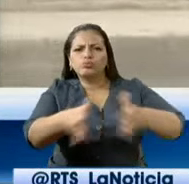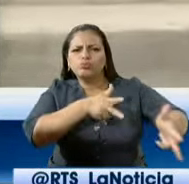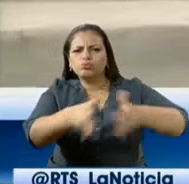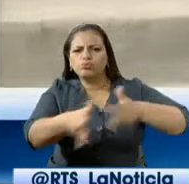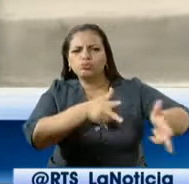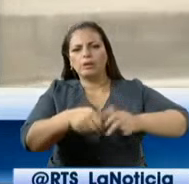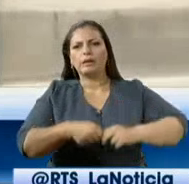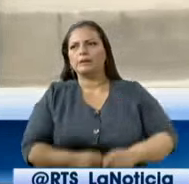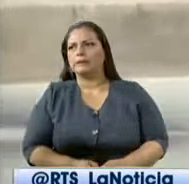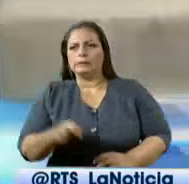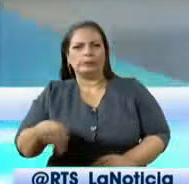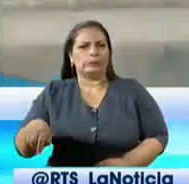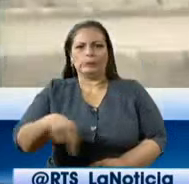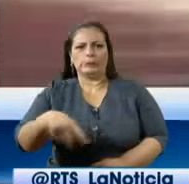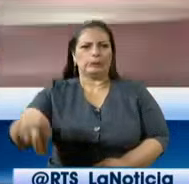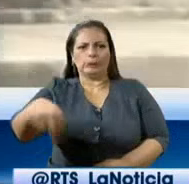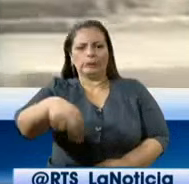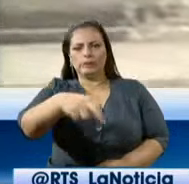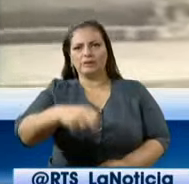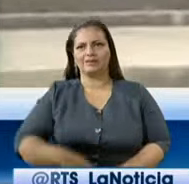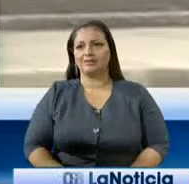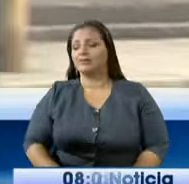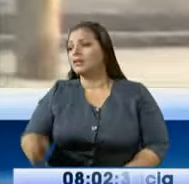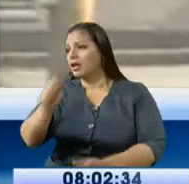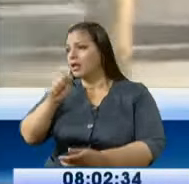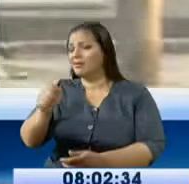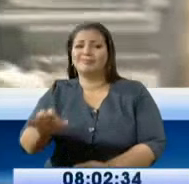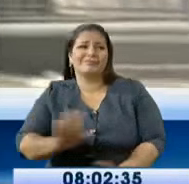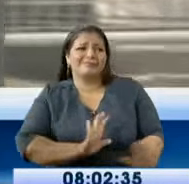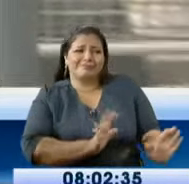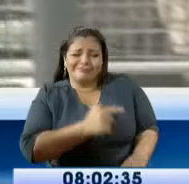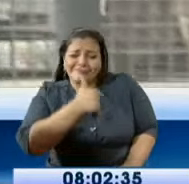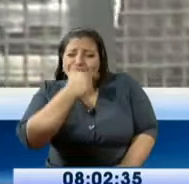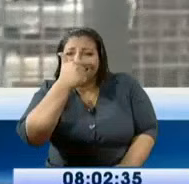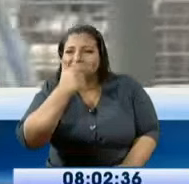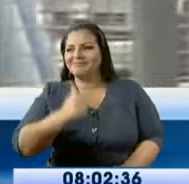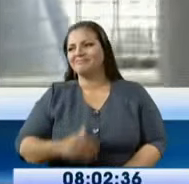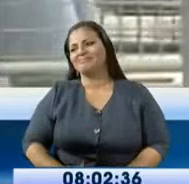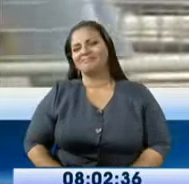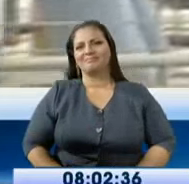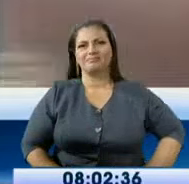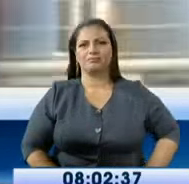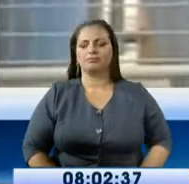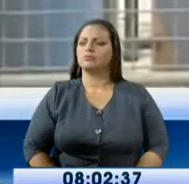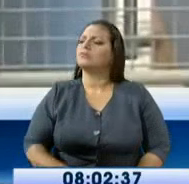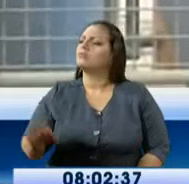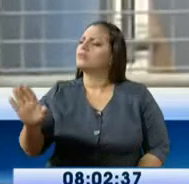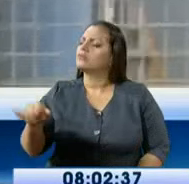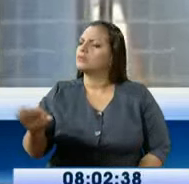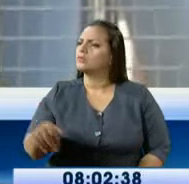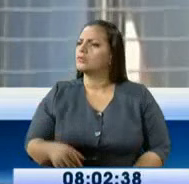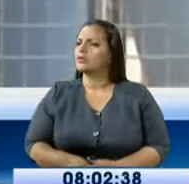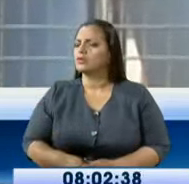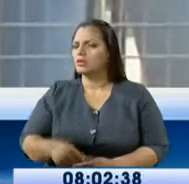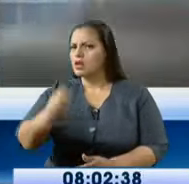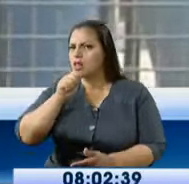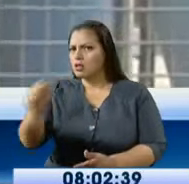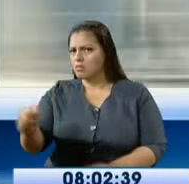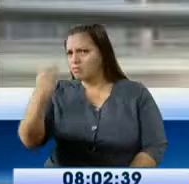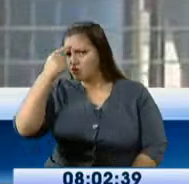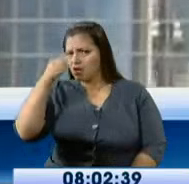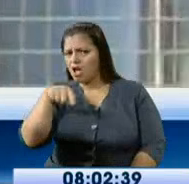puente. ¿Qué pasó? ¿No quieren hablar a la señora? ¿Les dio vergüenza? En todo caso, ¿cree que es correcto cruzar por debajo del puente? No.